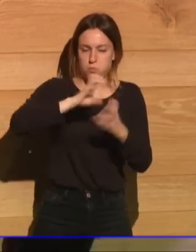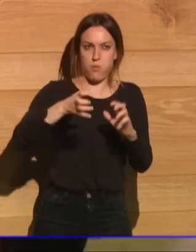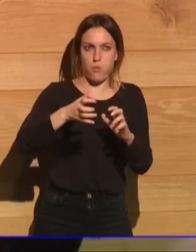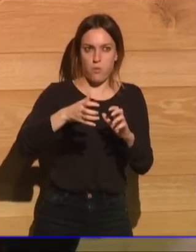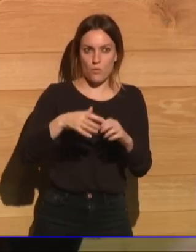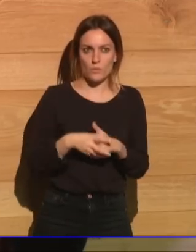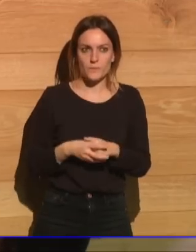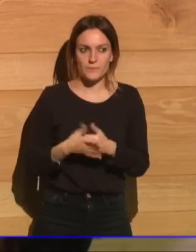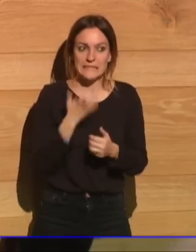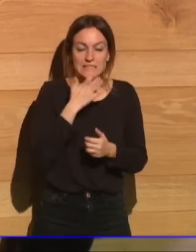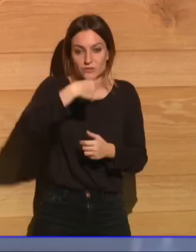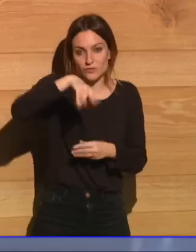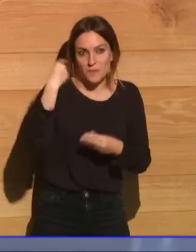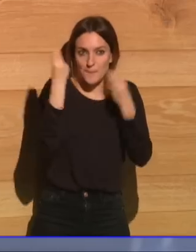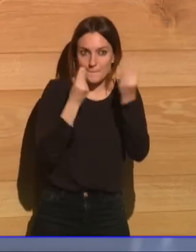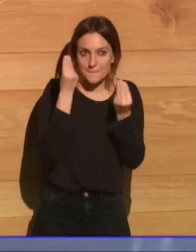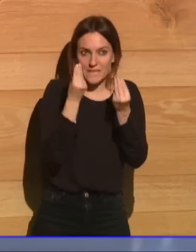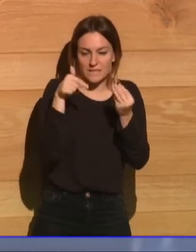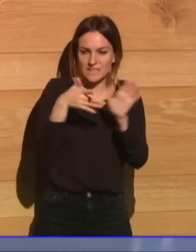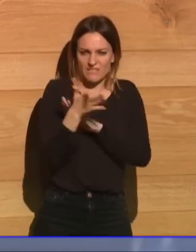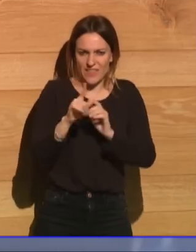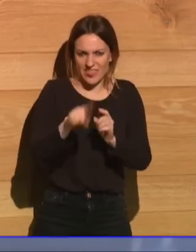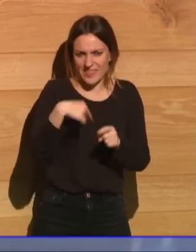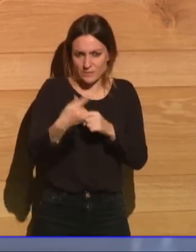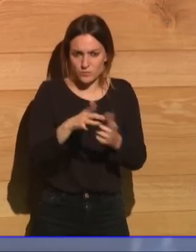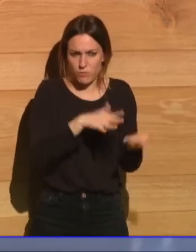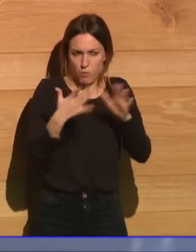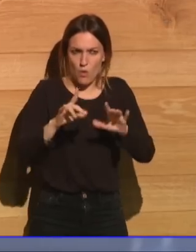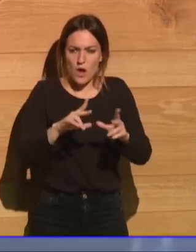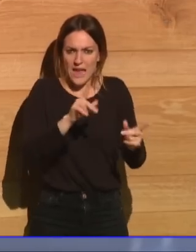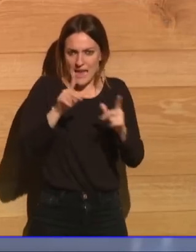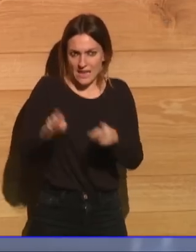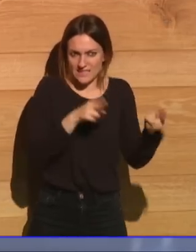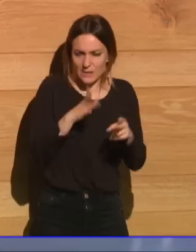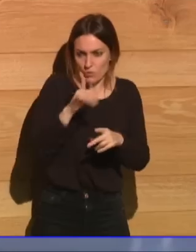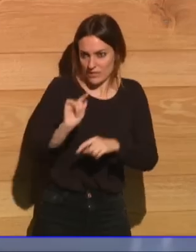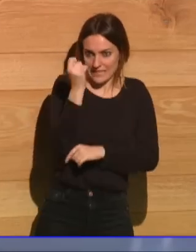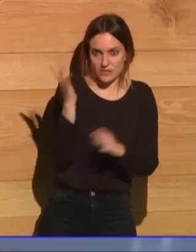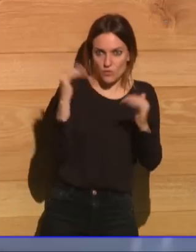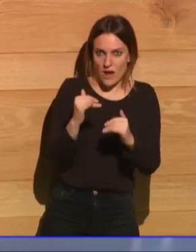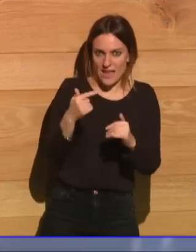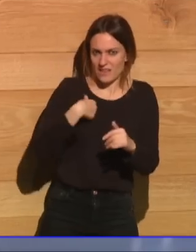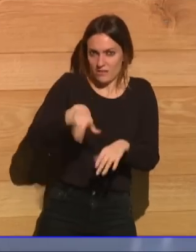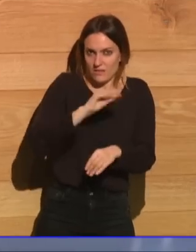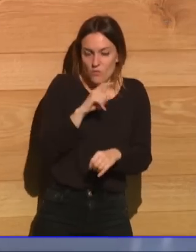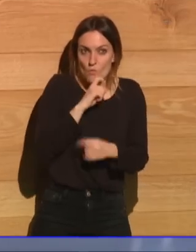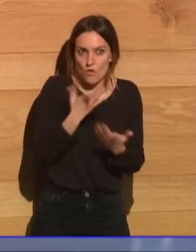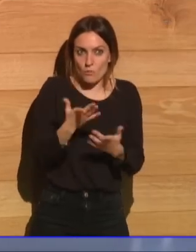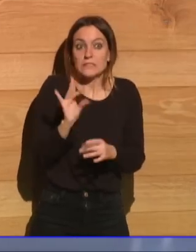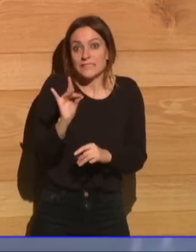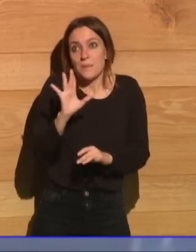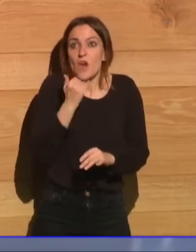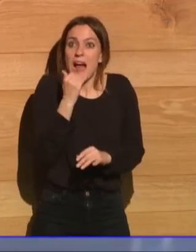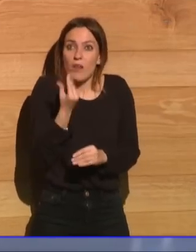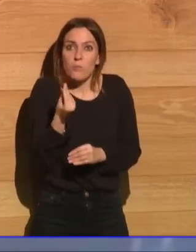Ya, todo lo pero contrario. si lo pensamos es raro que diera pie a una serie, porque no tuvo éxito la película, no fue recibida. Claro, o sea, pero tenía una semilla Bueno, sí, Claro.